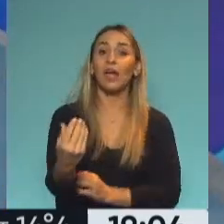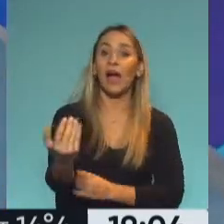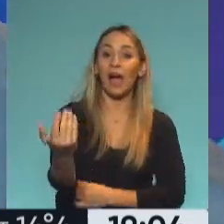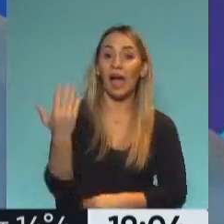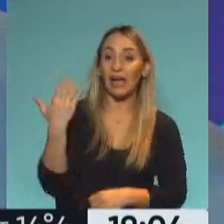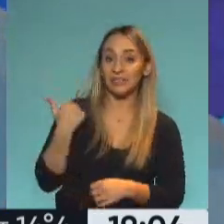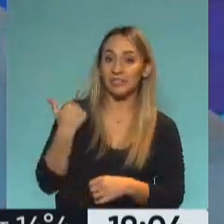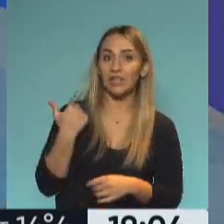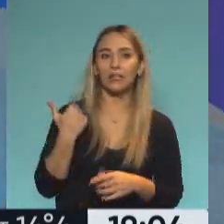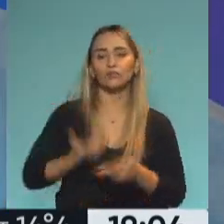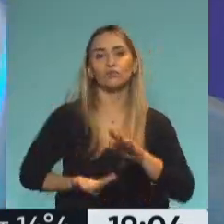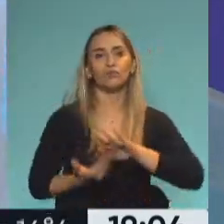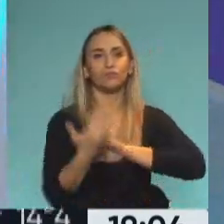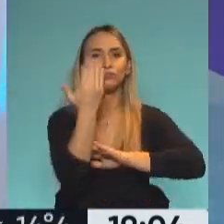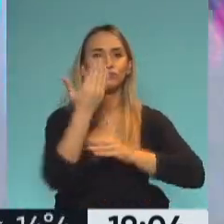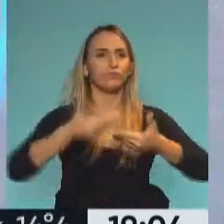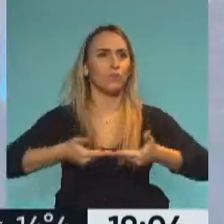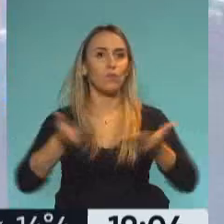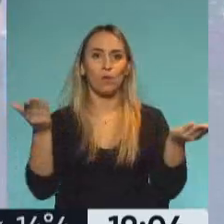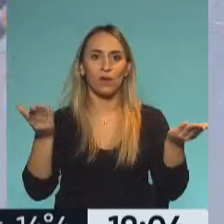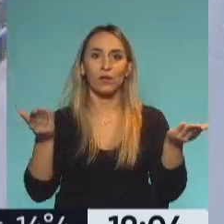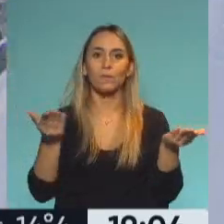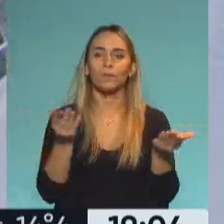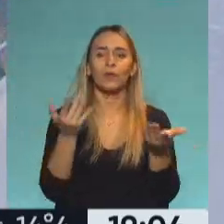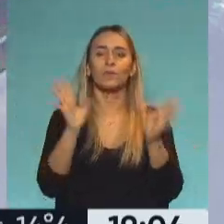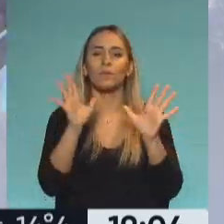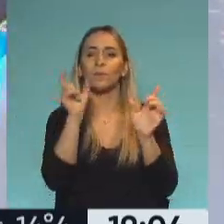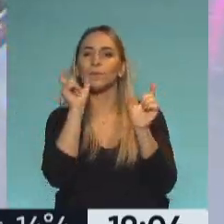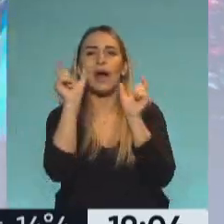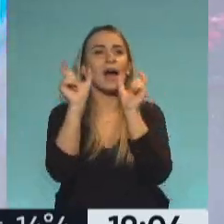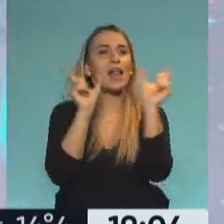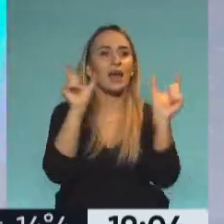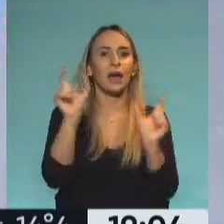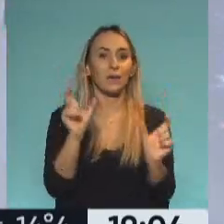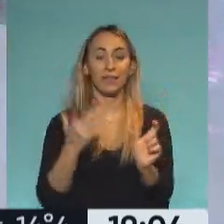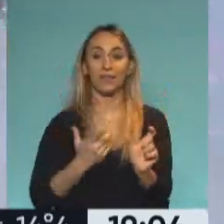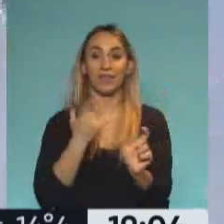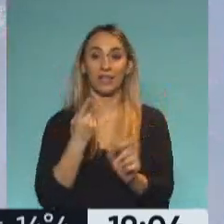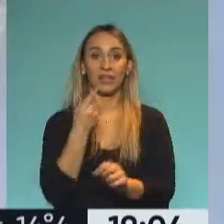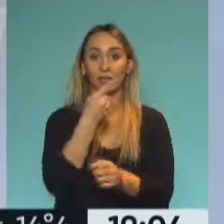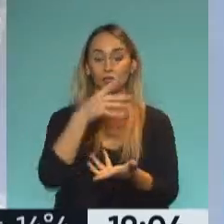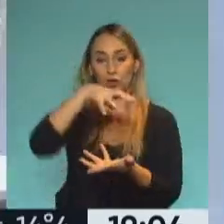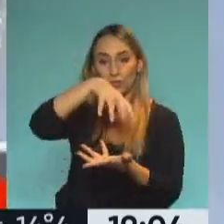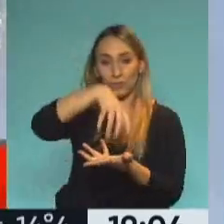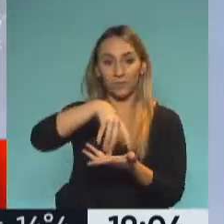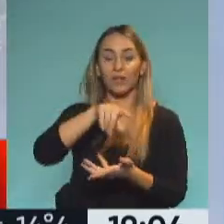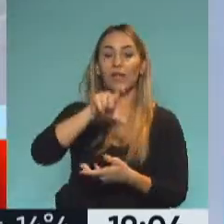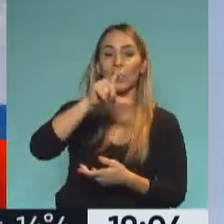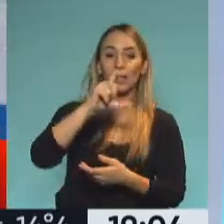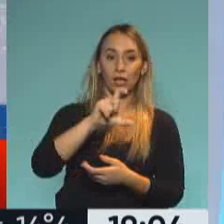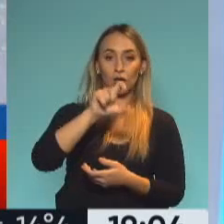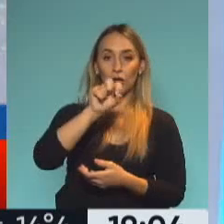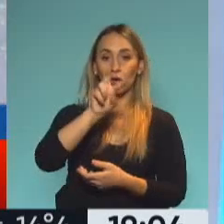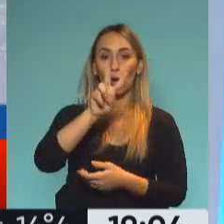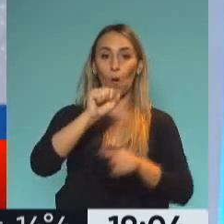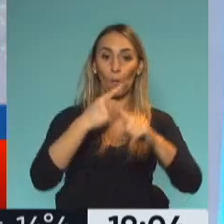una interpretación de palabras del director para el mecanismo COVAX en Latinoamérica, que hoy